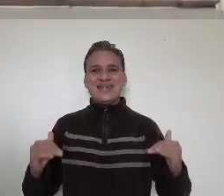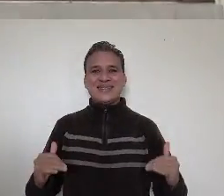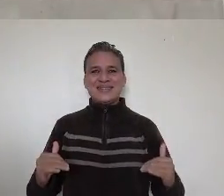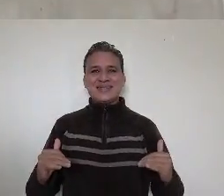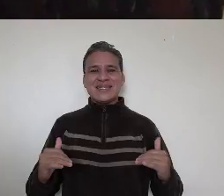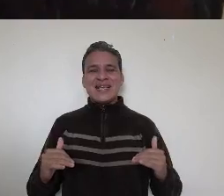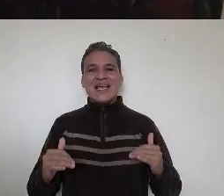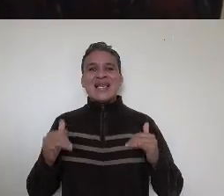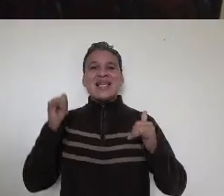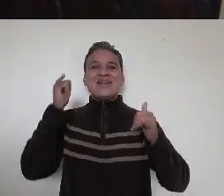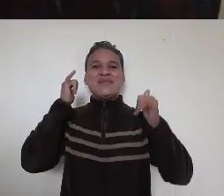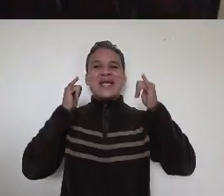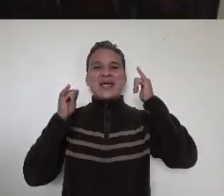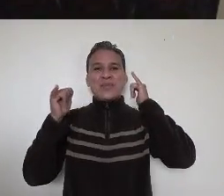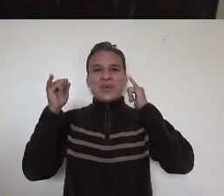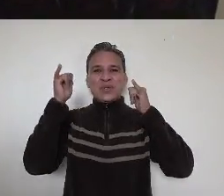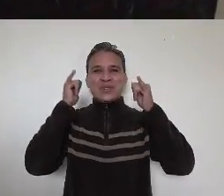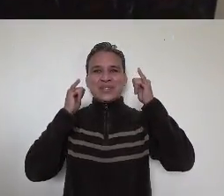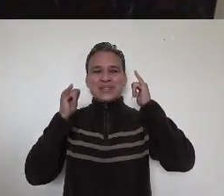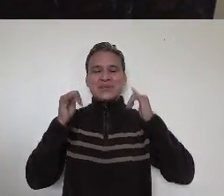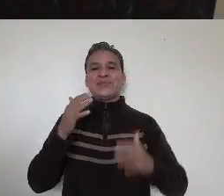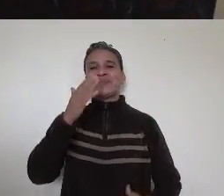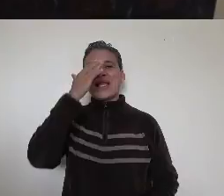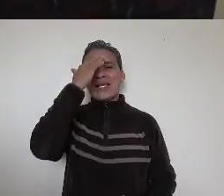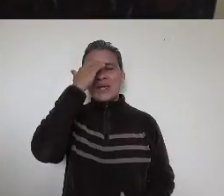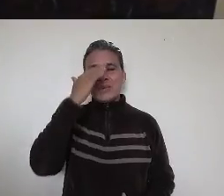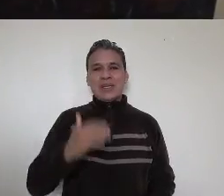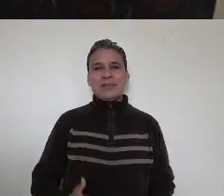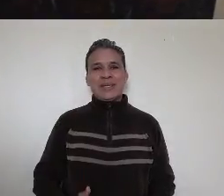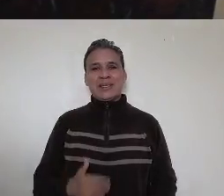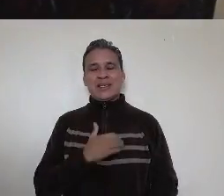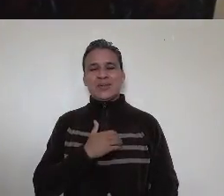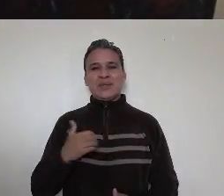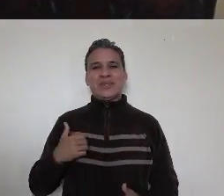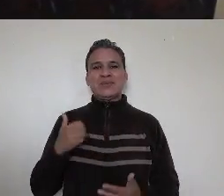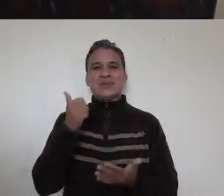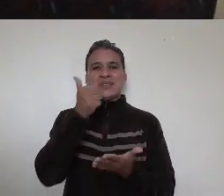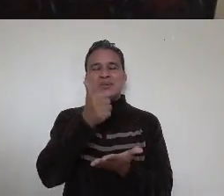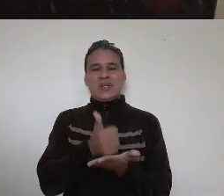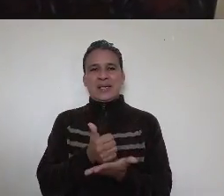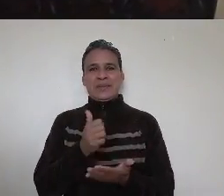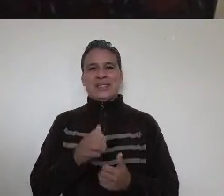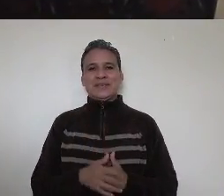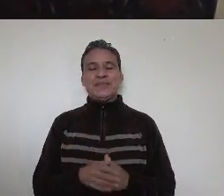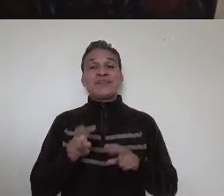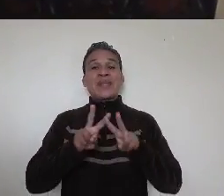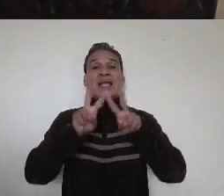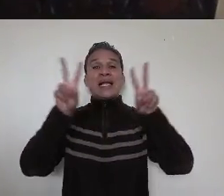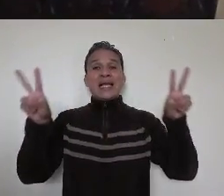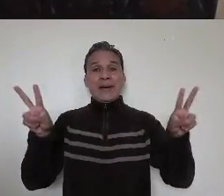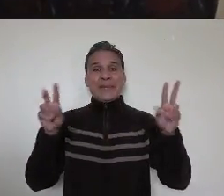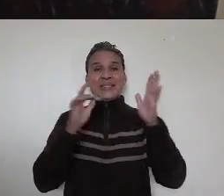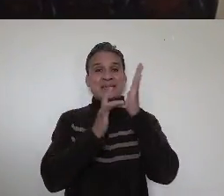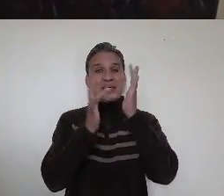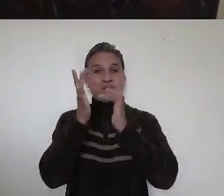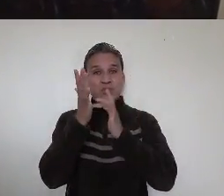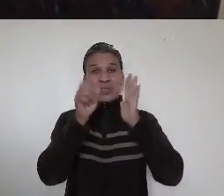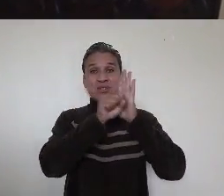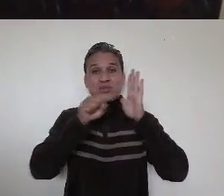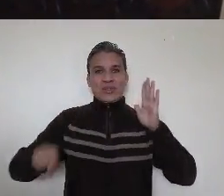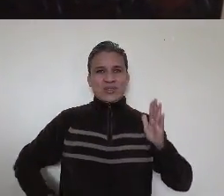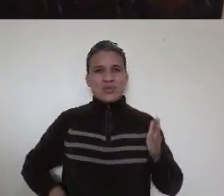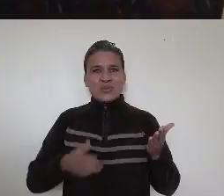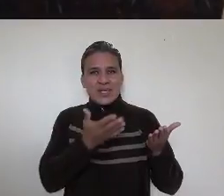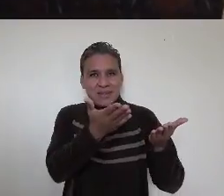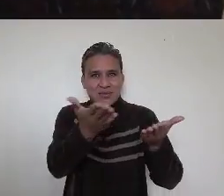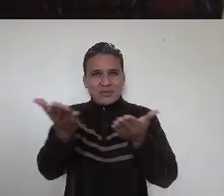altar. En nombre del Padre, del Hijo y del Espíritu Santo, la paz de Jesucristo el Señor esté